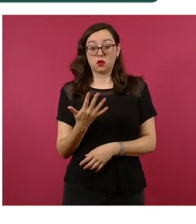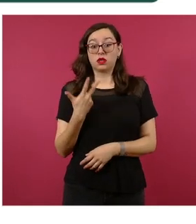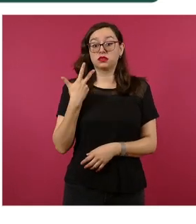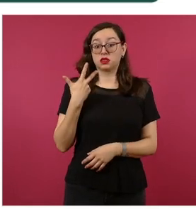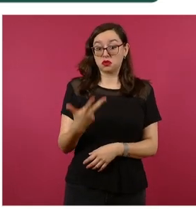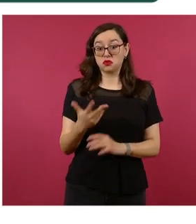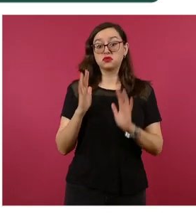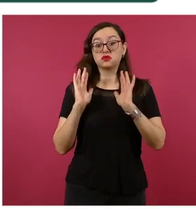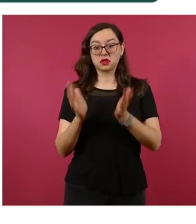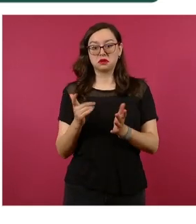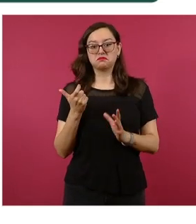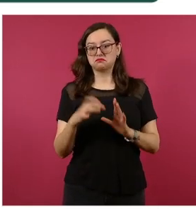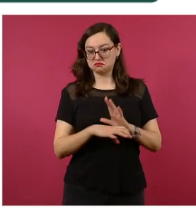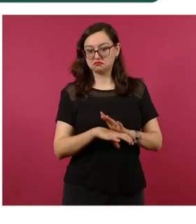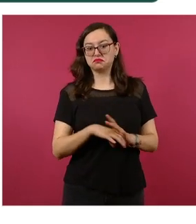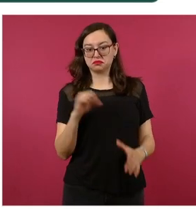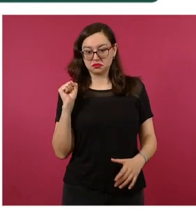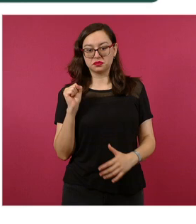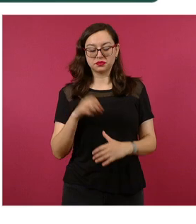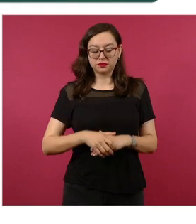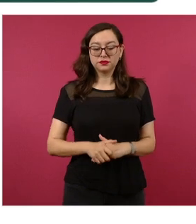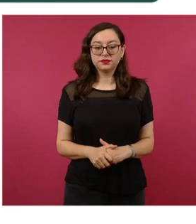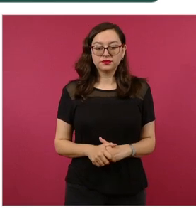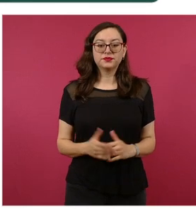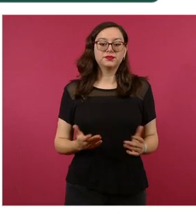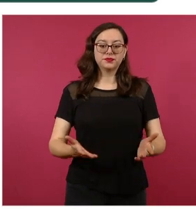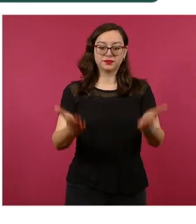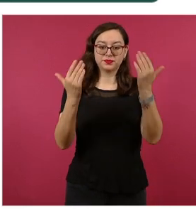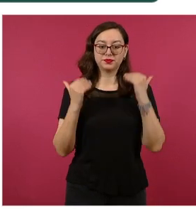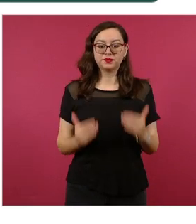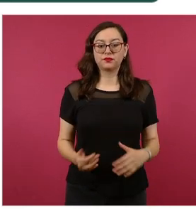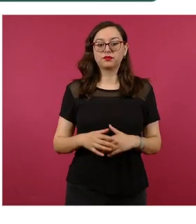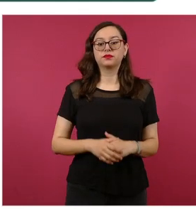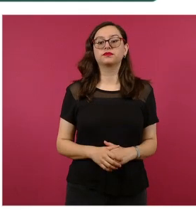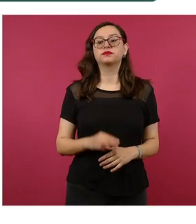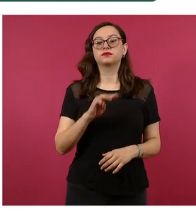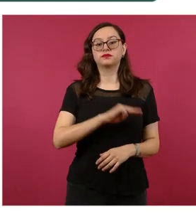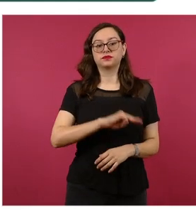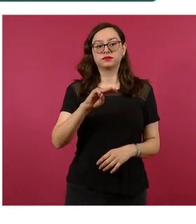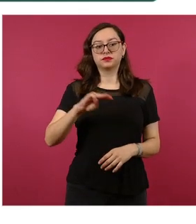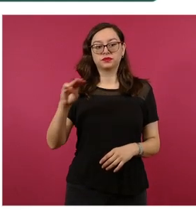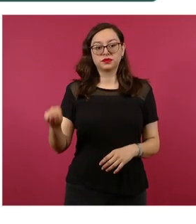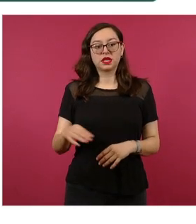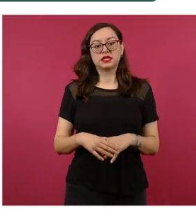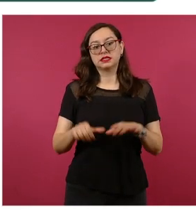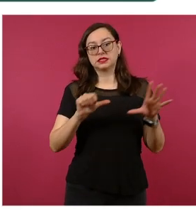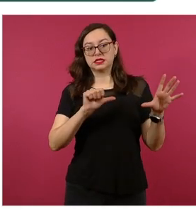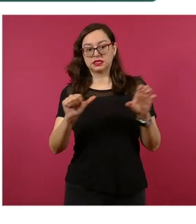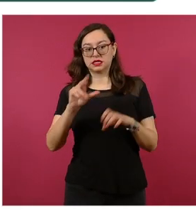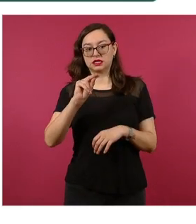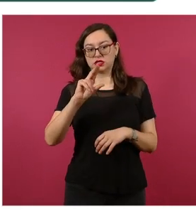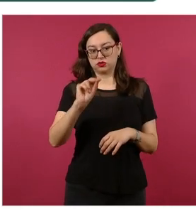movimiento de la tarjeta del Banco de Bienestar. La siguiente, Michoacán, de 683 se han entregado